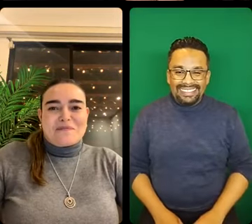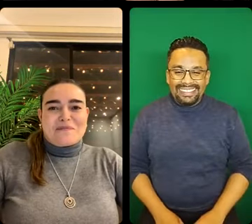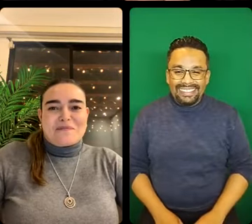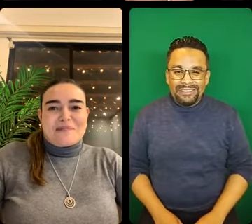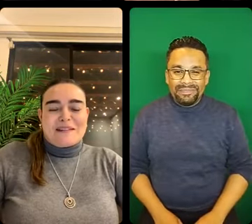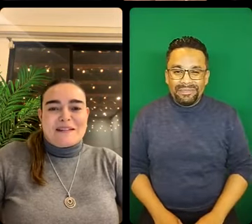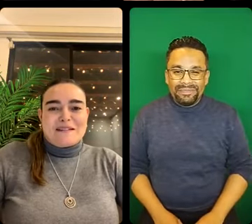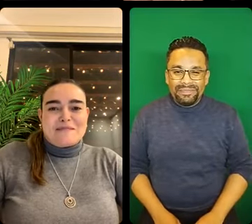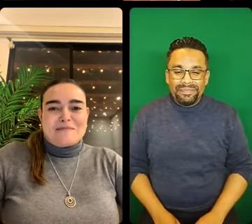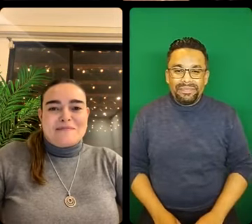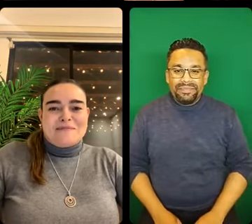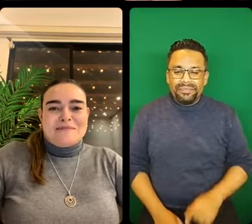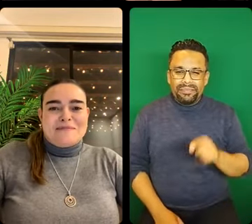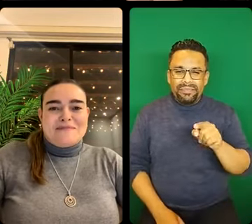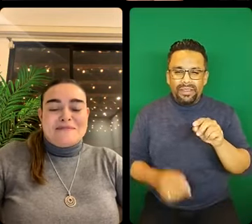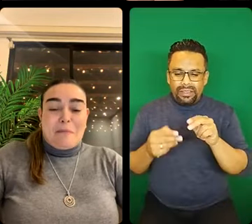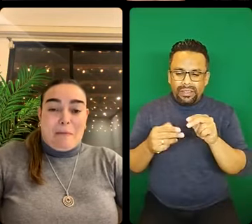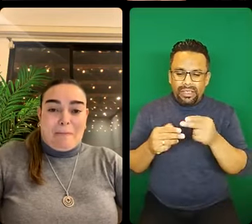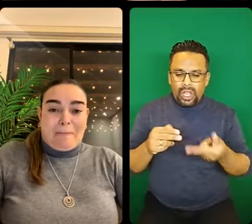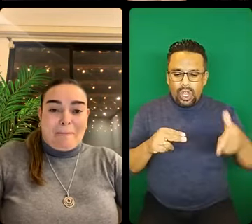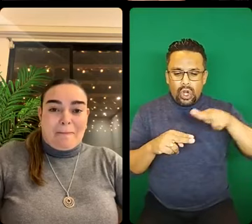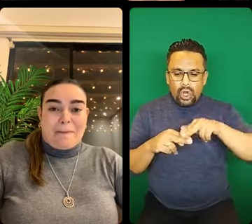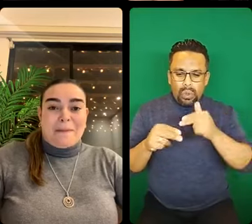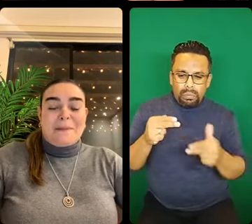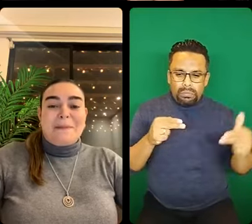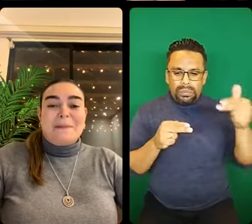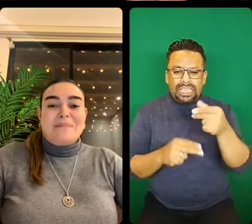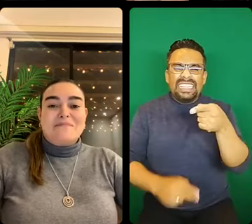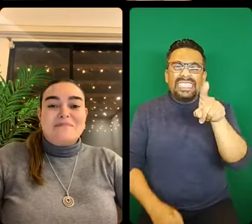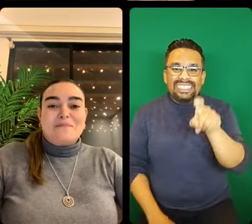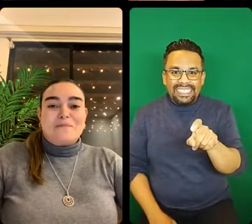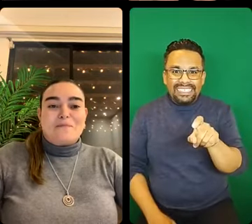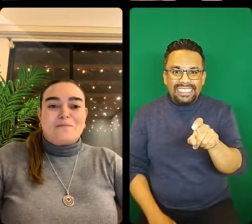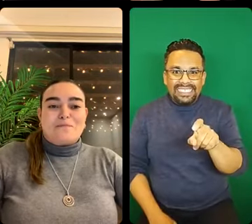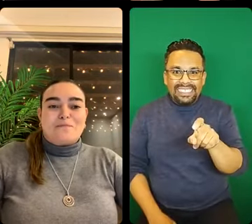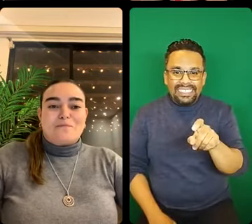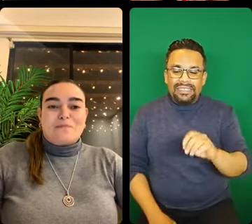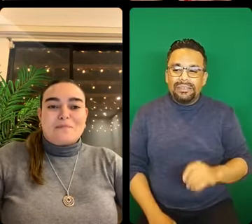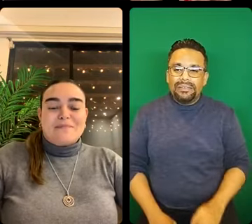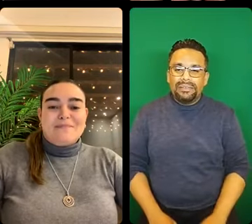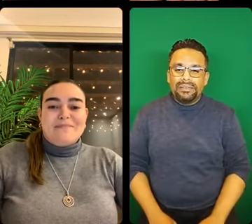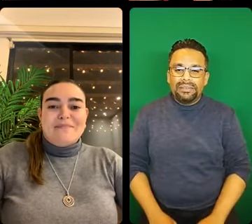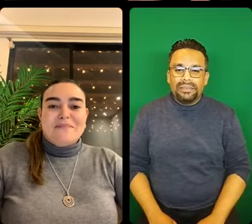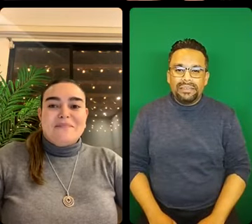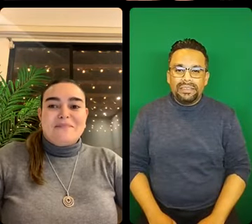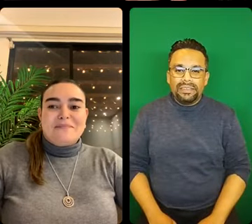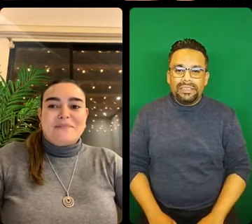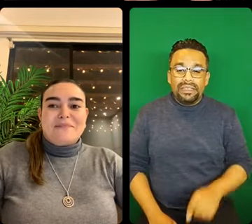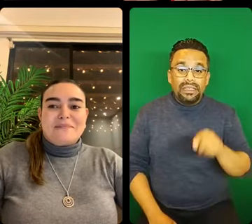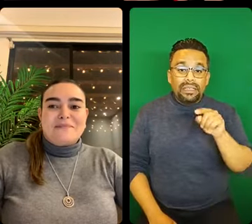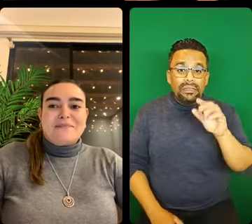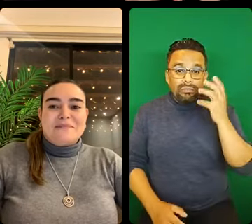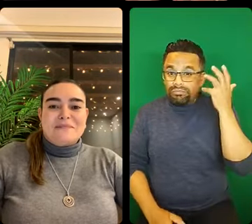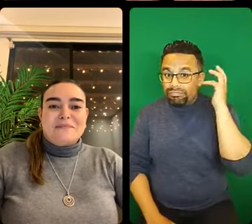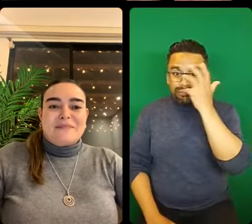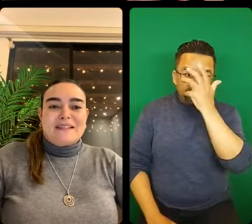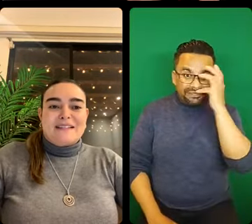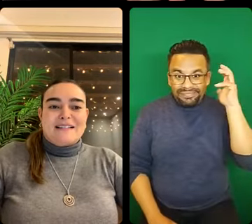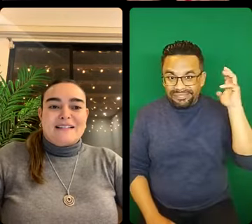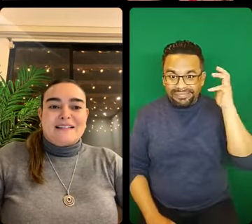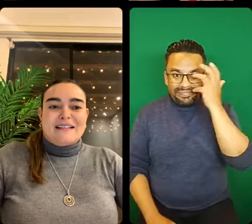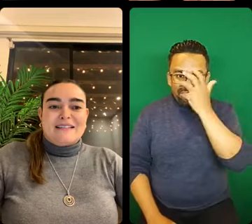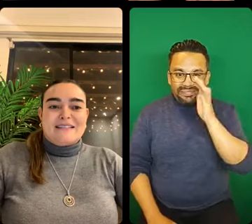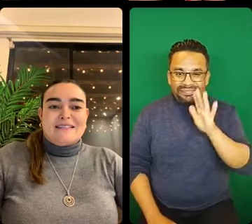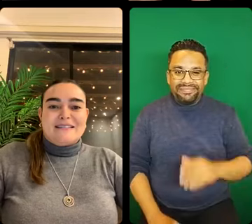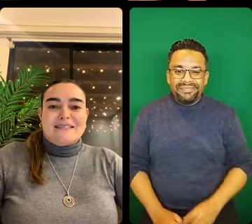Pseudo 16 de Sebastián Sandoval, Revelación, Gustavo Adolfo